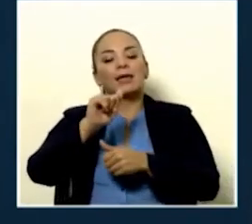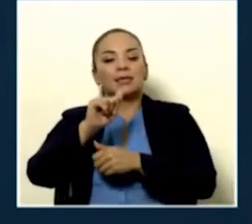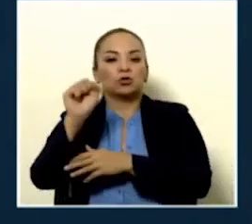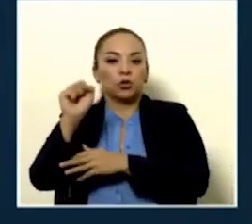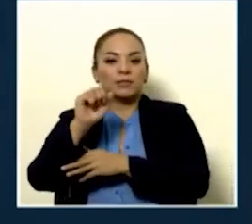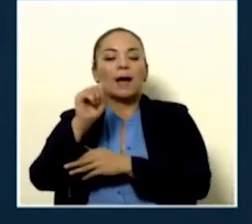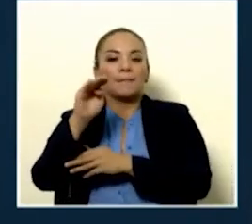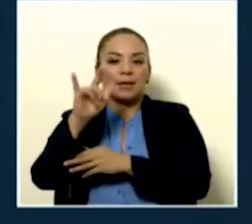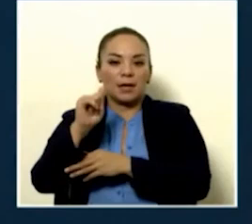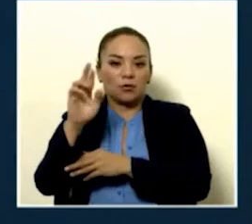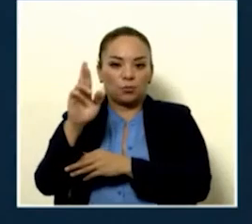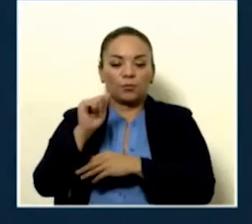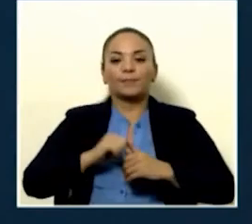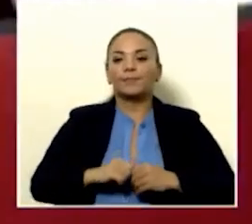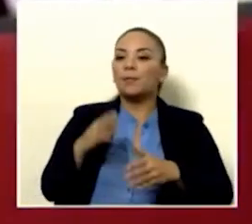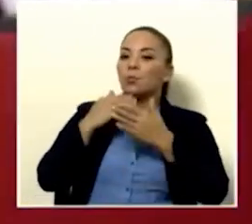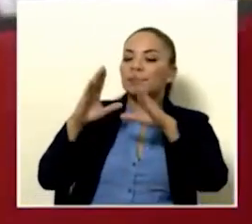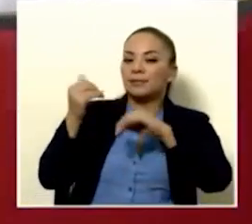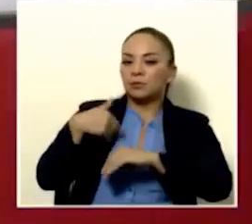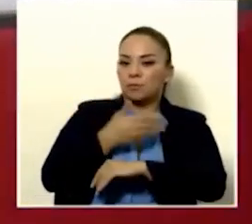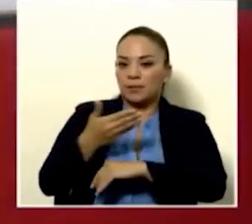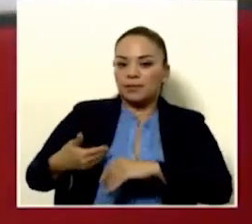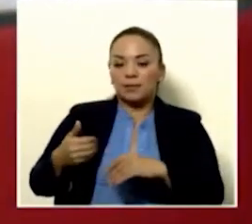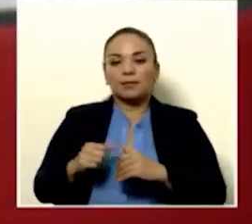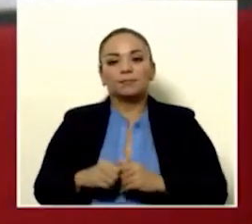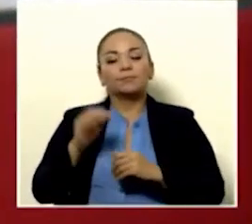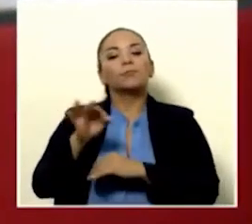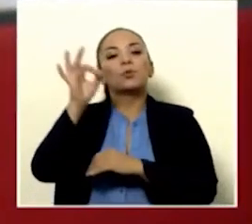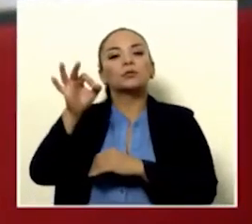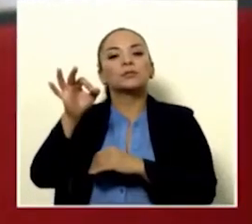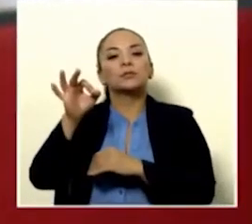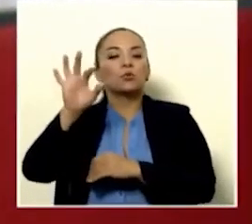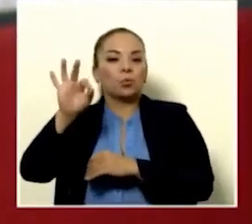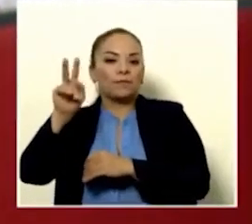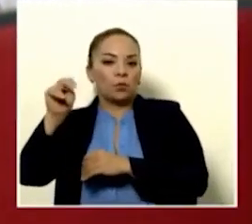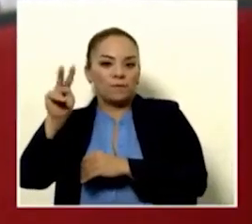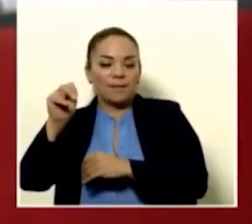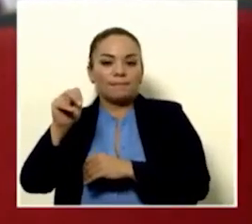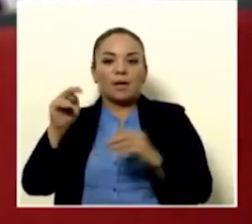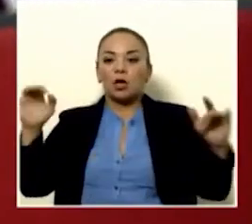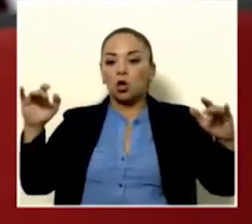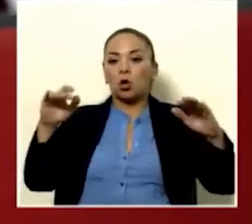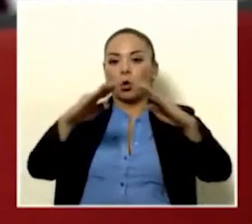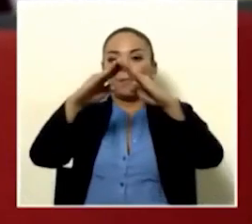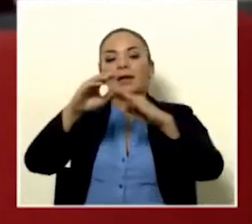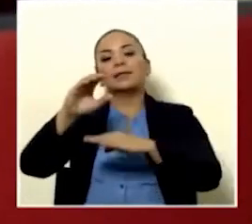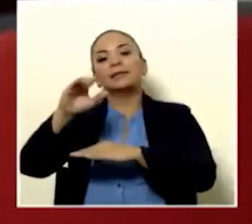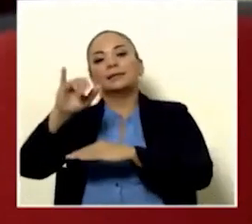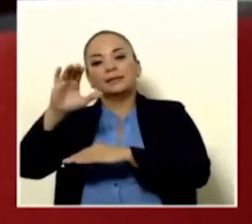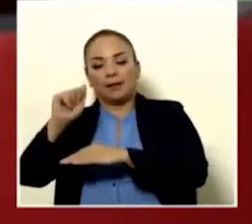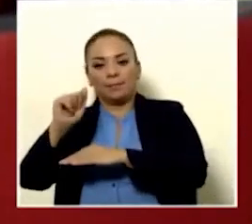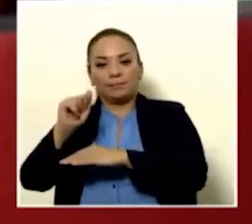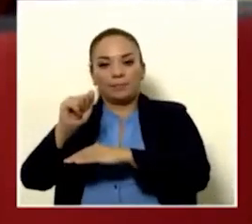de ameliarueda.com. Buenas tardes, presidente. El próximo 9 de noviembre es la cumbre del SICA en República